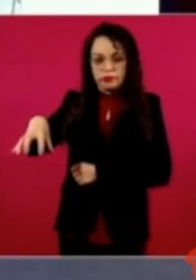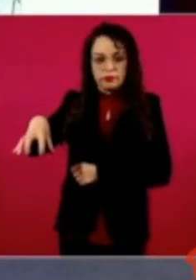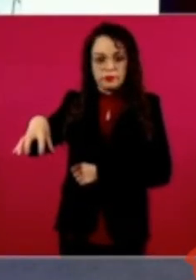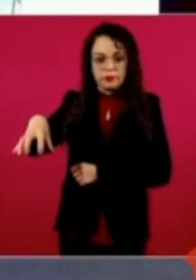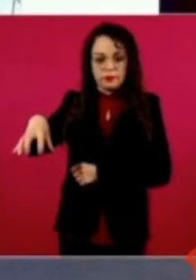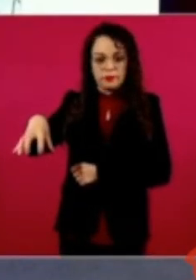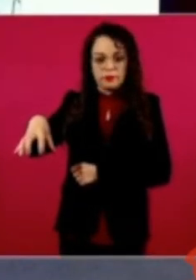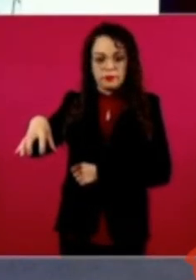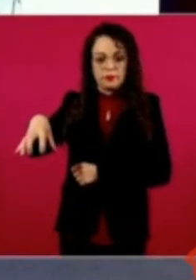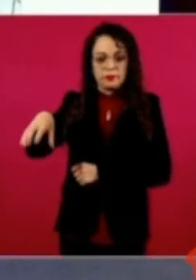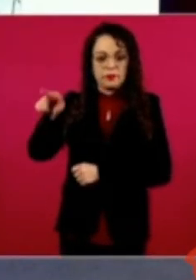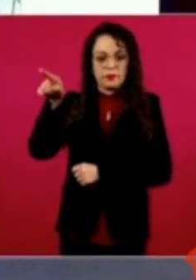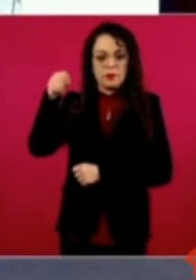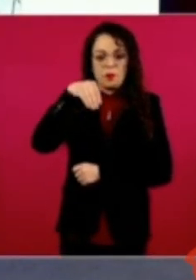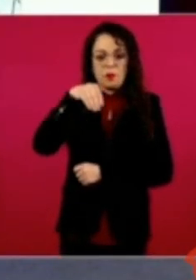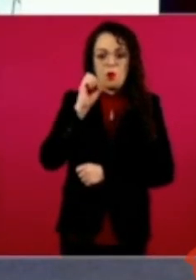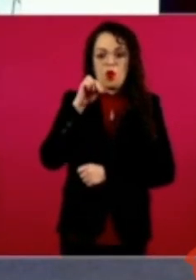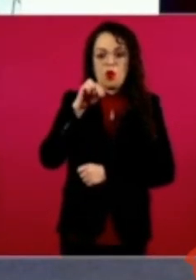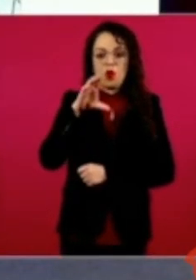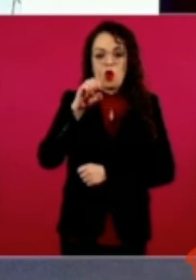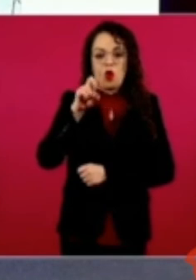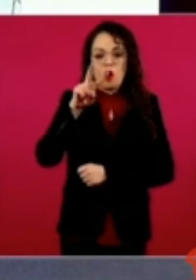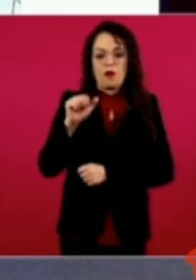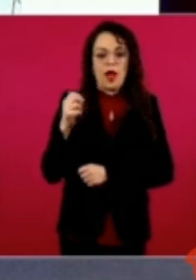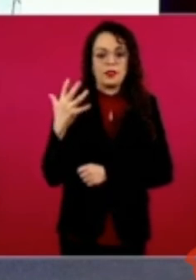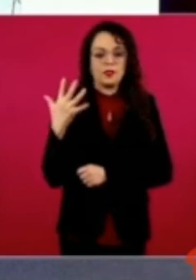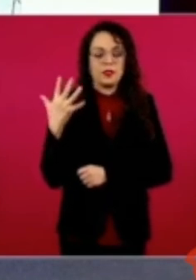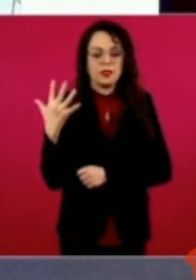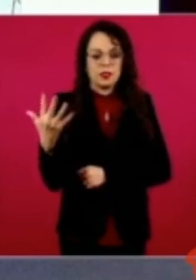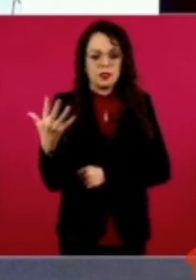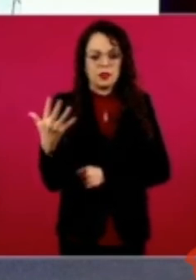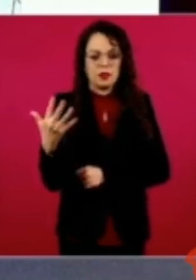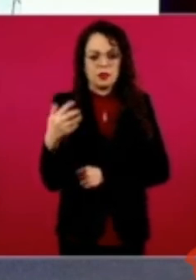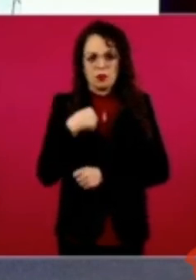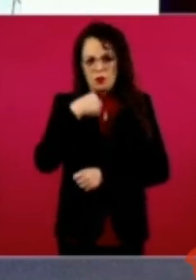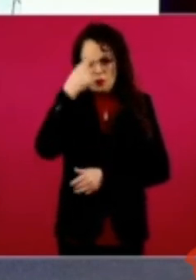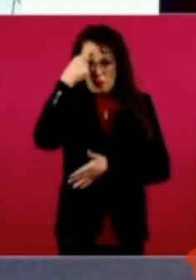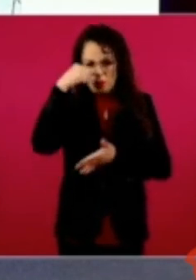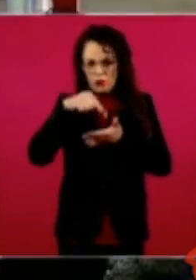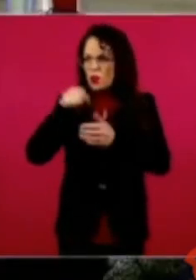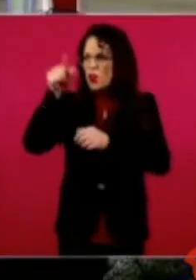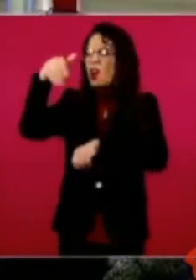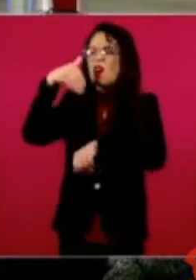Monclova 5, me imagino que son los distritos, ¿no?